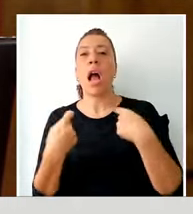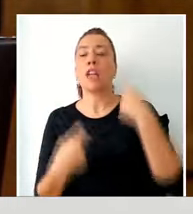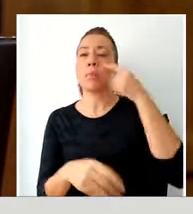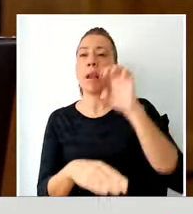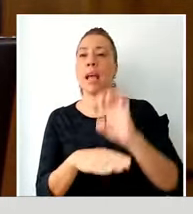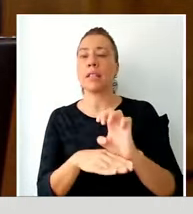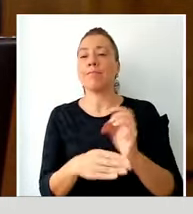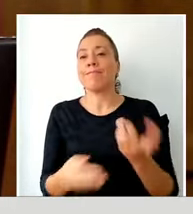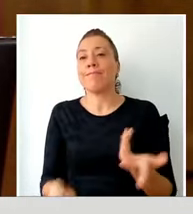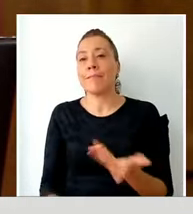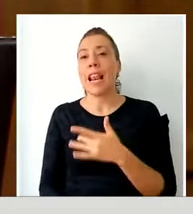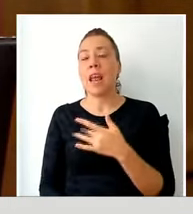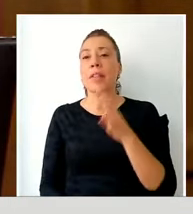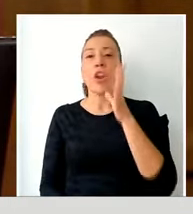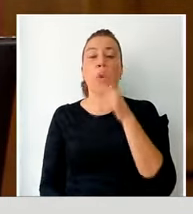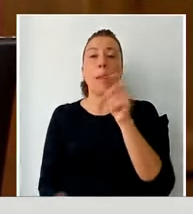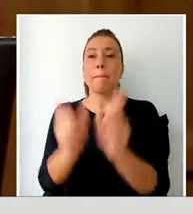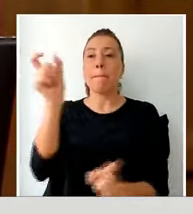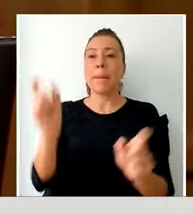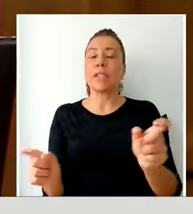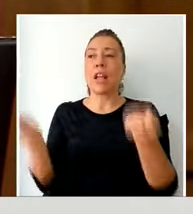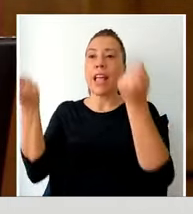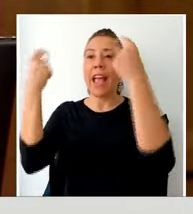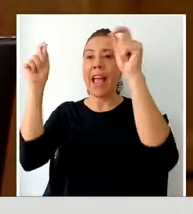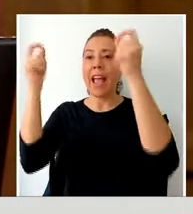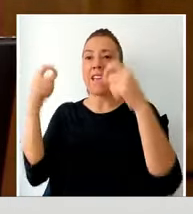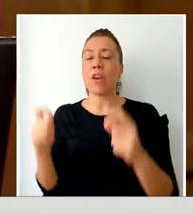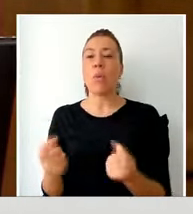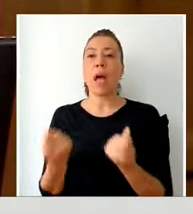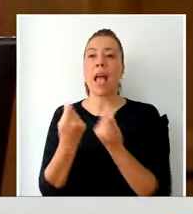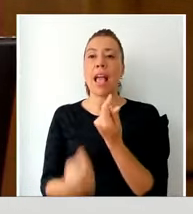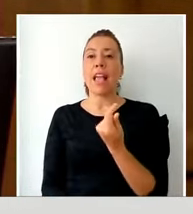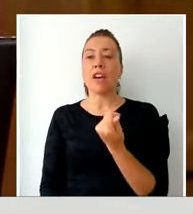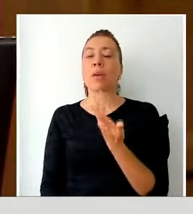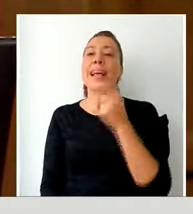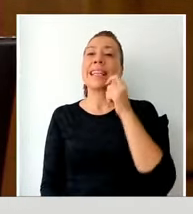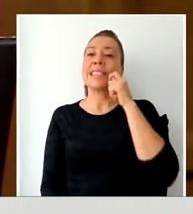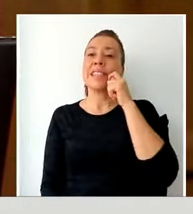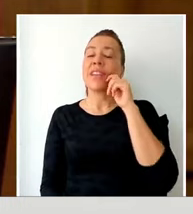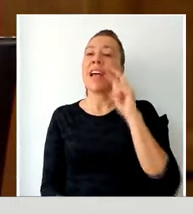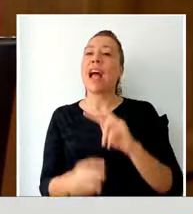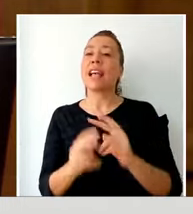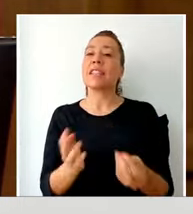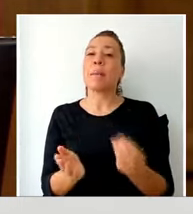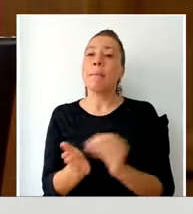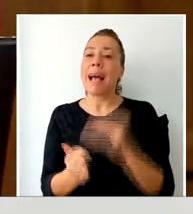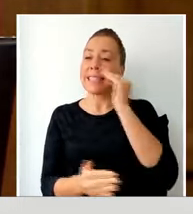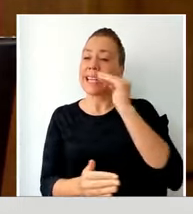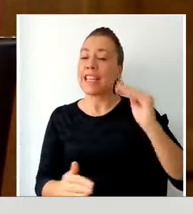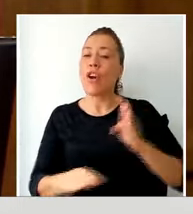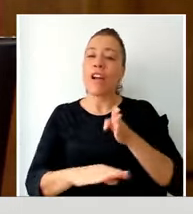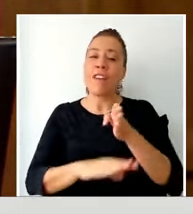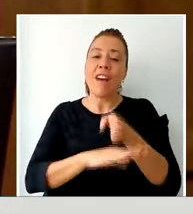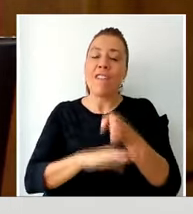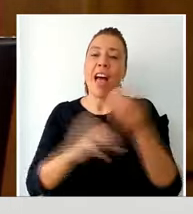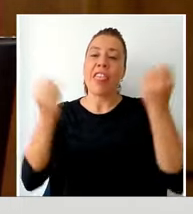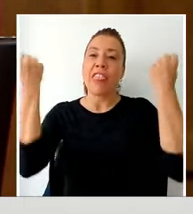no tenemos personas que evalúen económicamente Lo que implica tener más niños metidos en el deporte